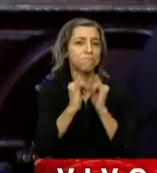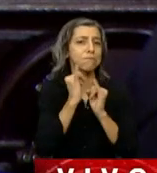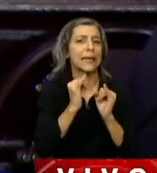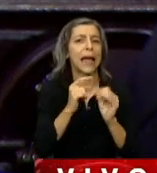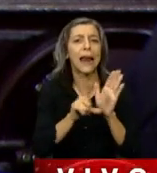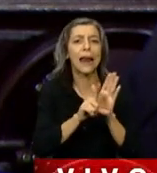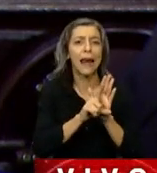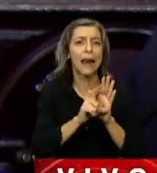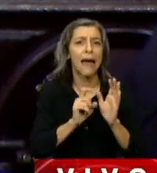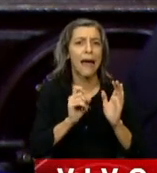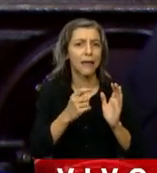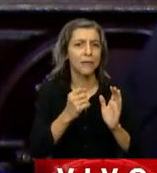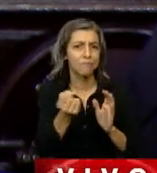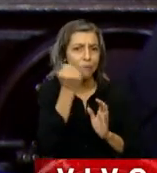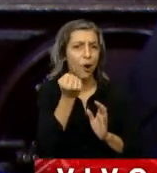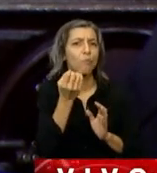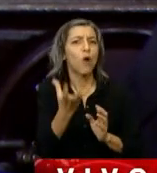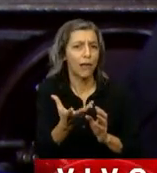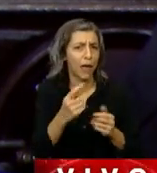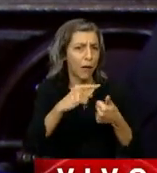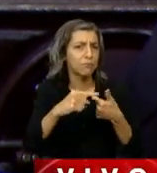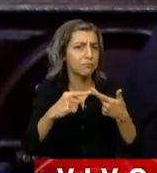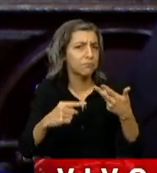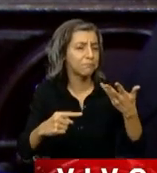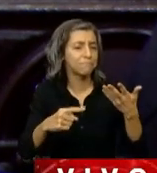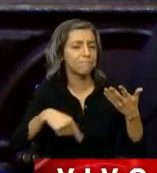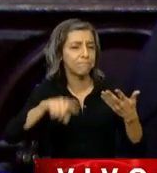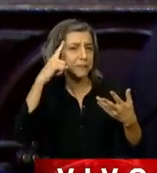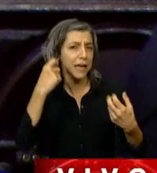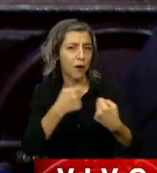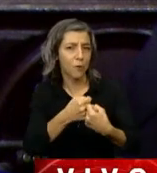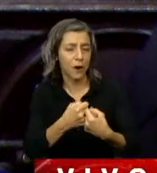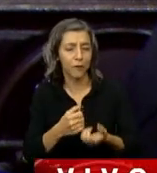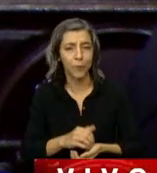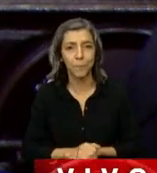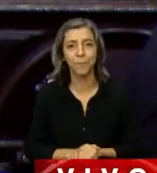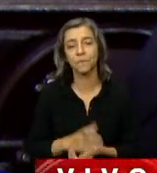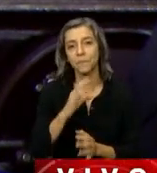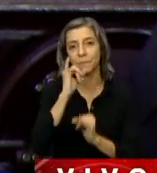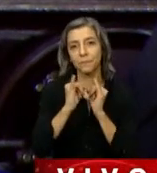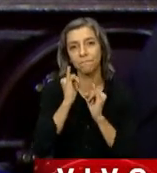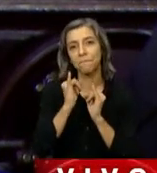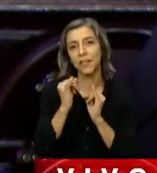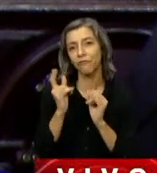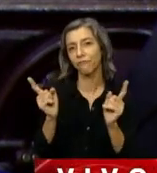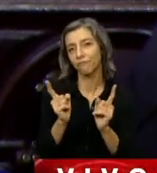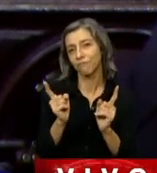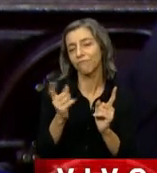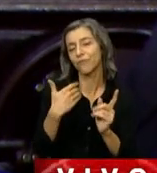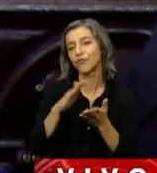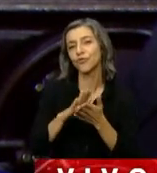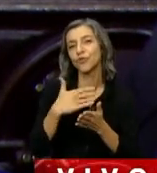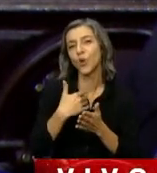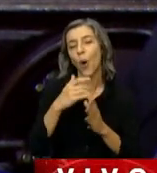estos puntos. Me gustaría comentar un poco de las bibliotecas populares. En mi provincia, en